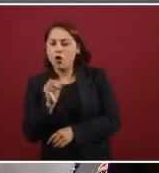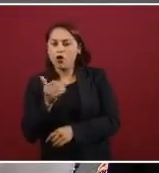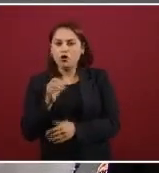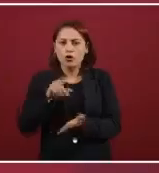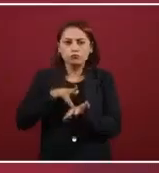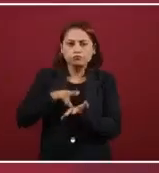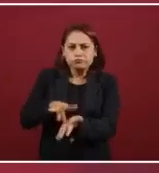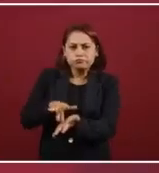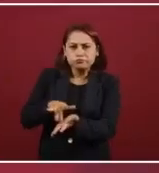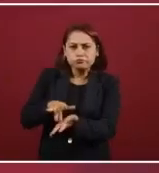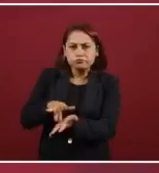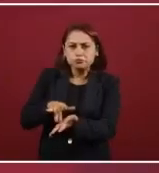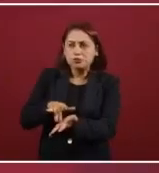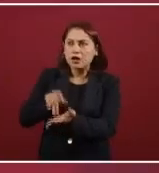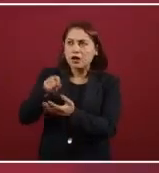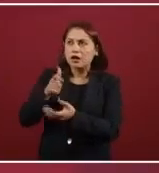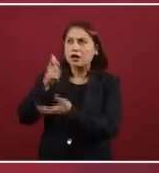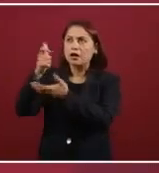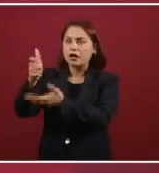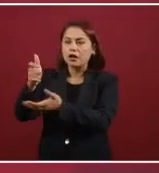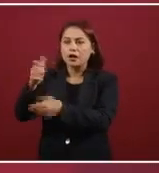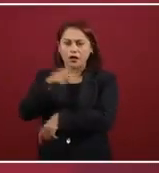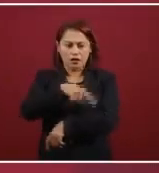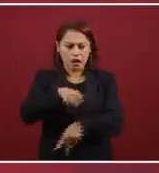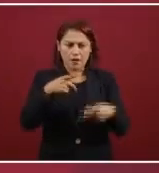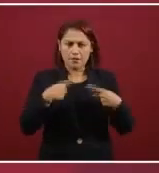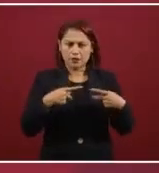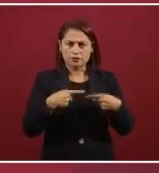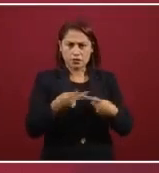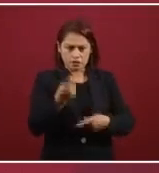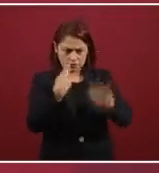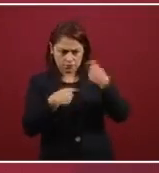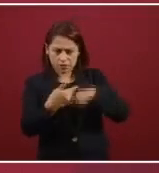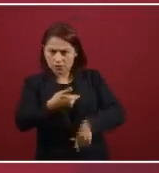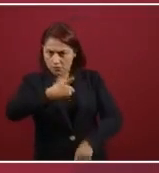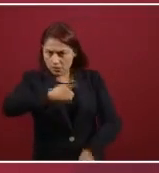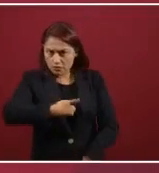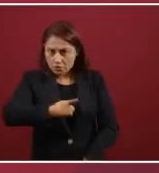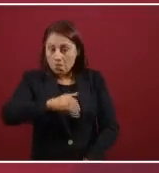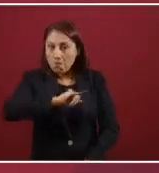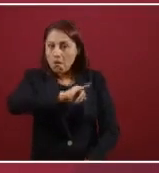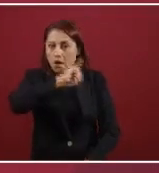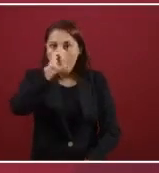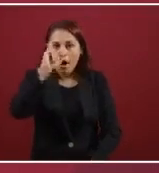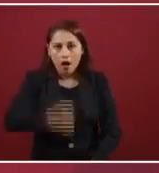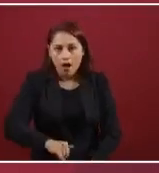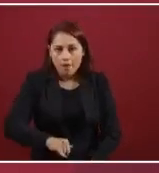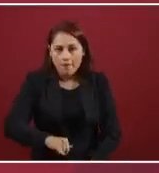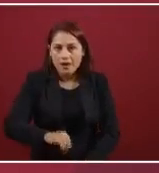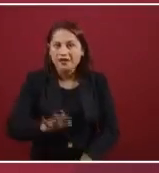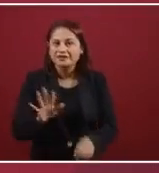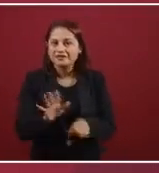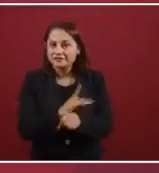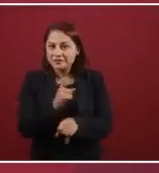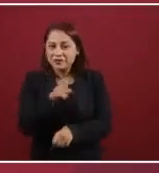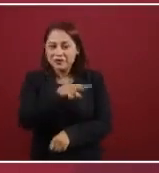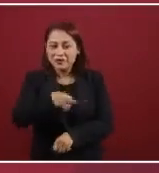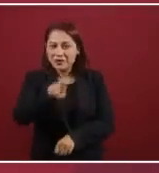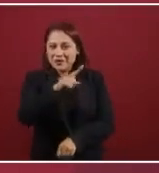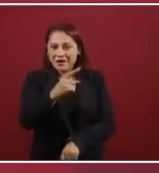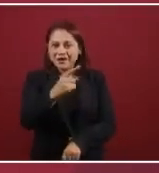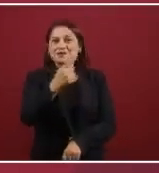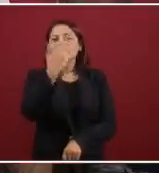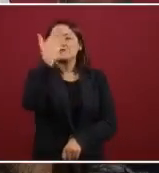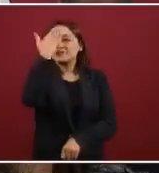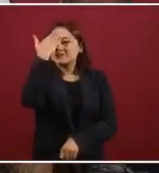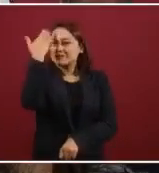casualmente desde que yo llegué nadie se acercó a pedirlos aseguró que ya se ha solucionado en la mayoría de los temas y